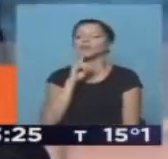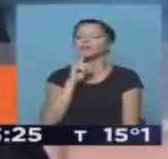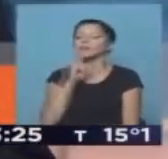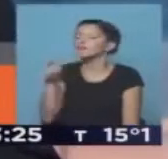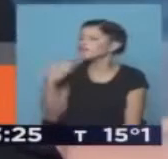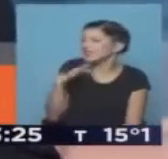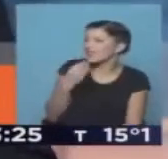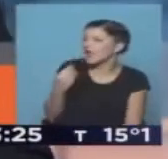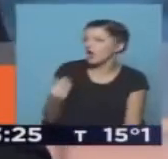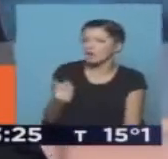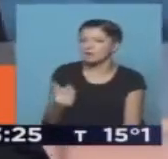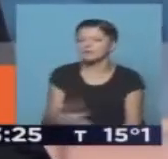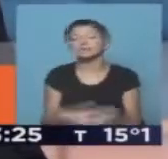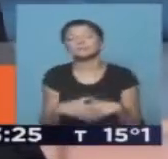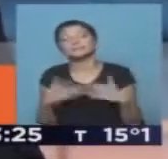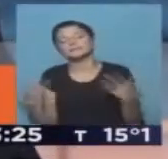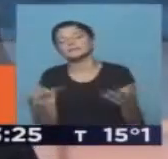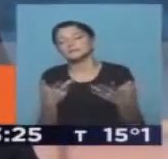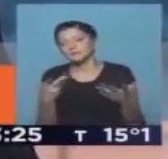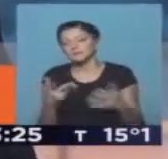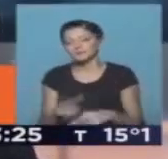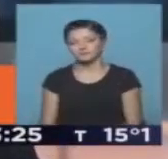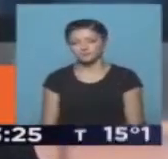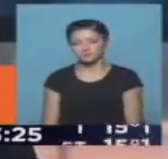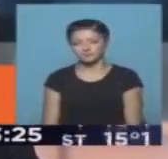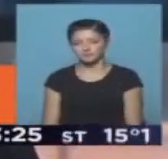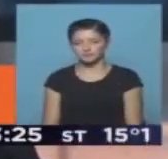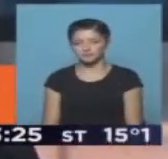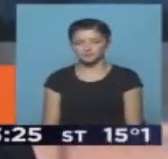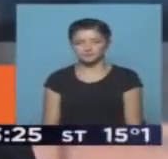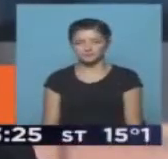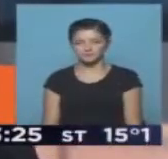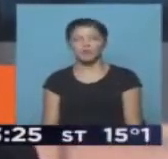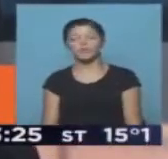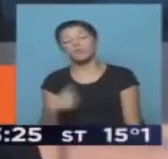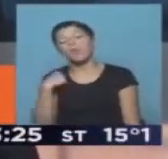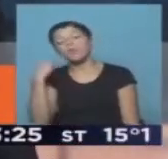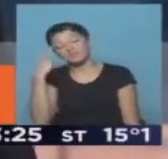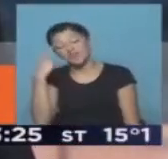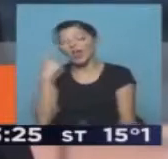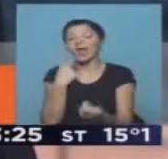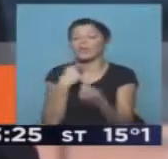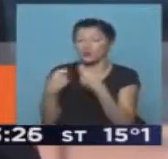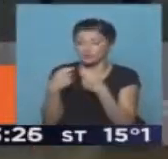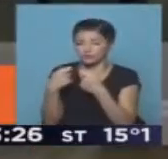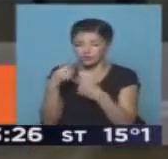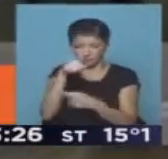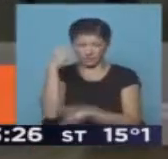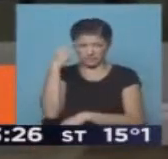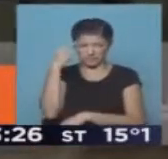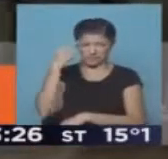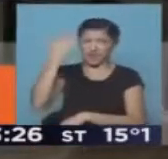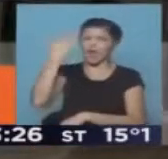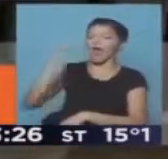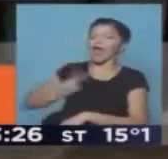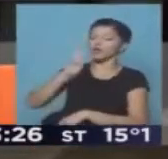esto y bueno esto te plantea la posibilidad de una negociación pensemos que desde 2011